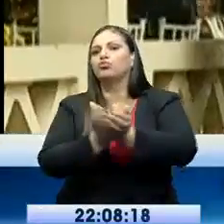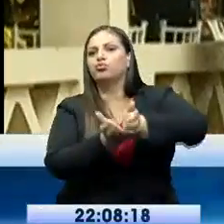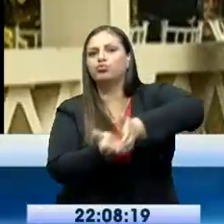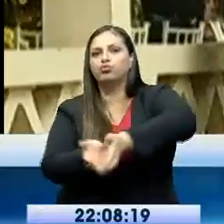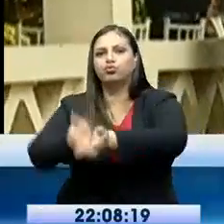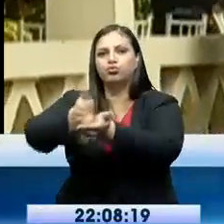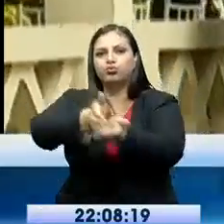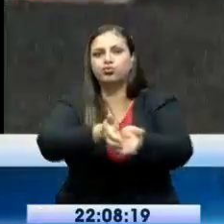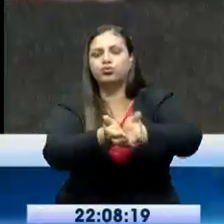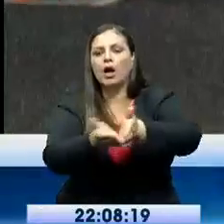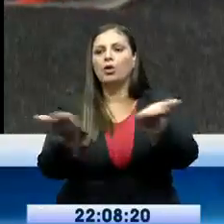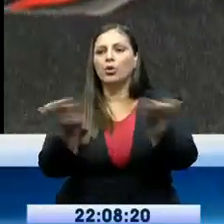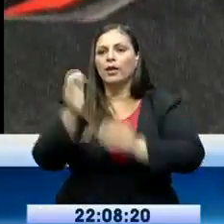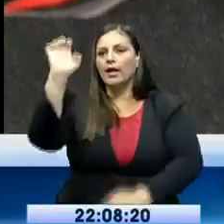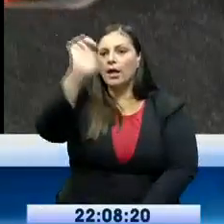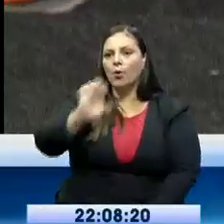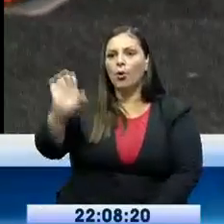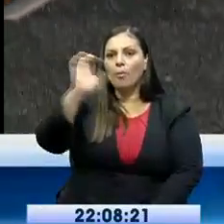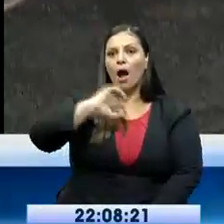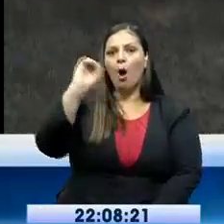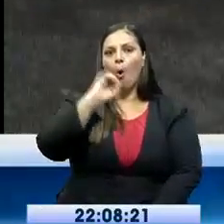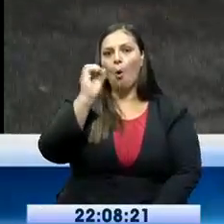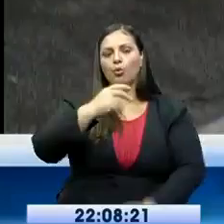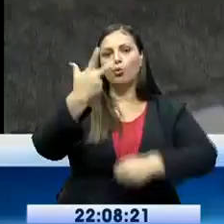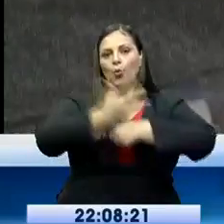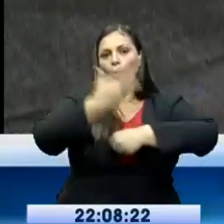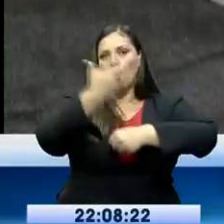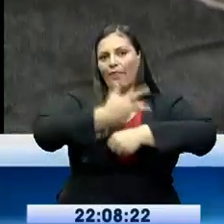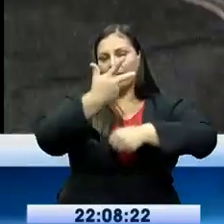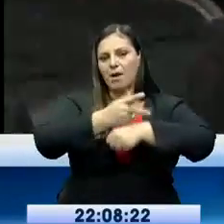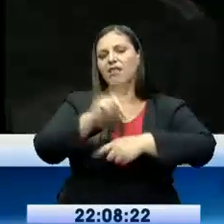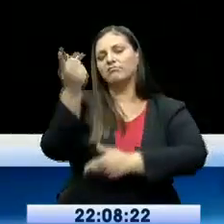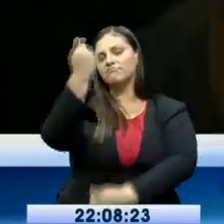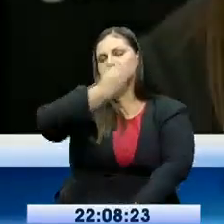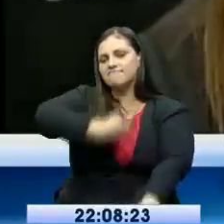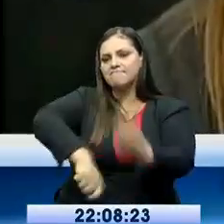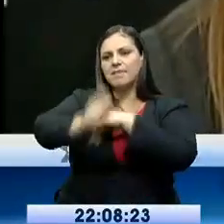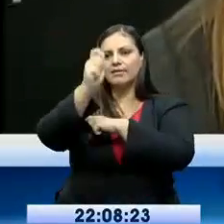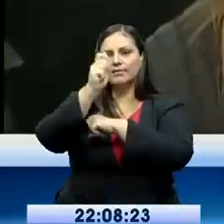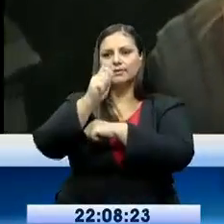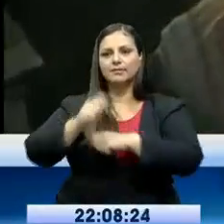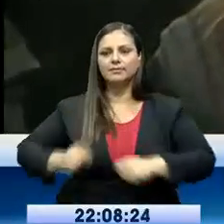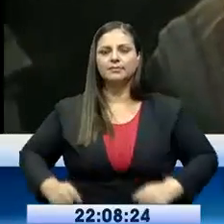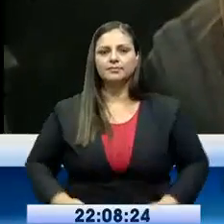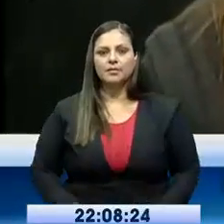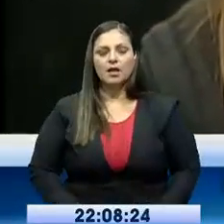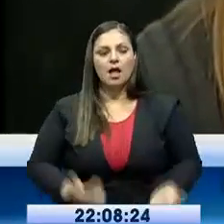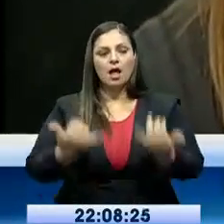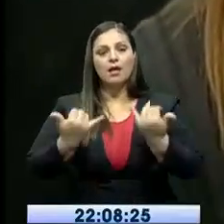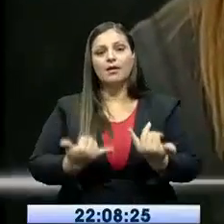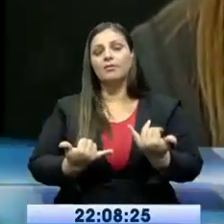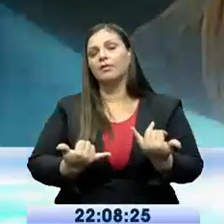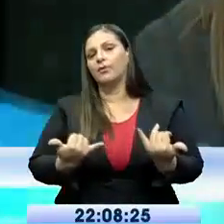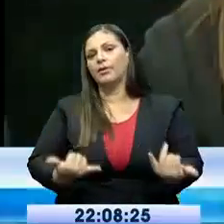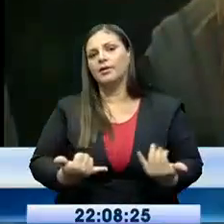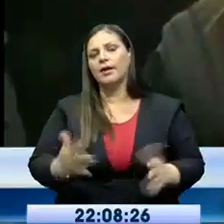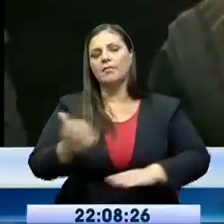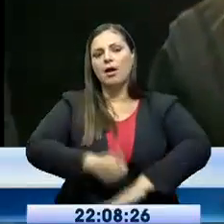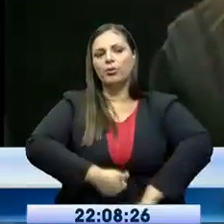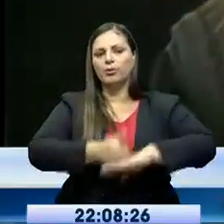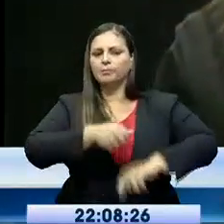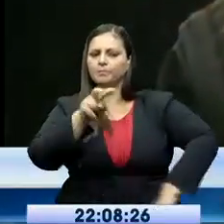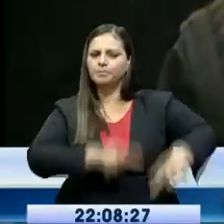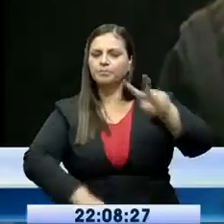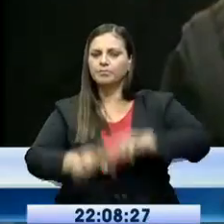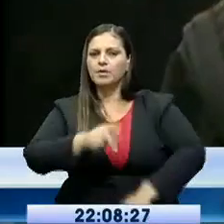bien a Guatemala, Europa y fondeaban necesariamente las lanchas en ese lugar. La audiencia se tiene que hacer dentro de las 24 horas y